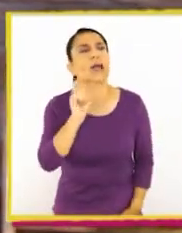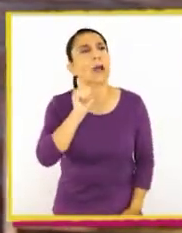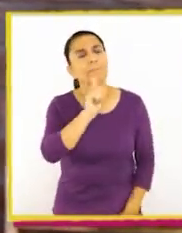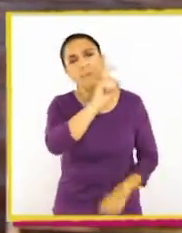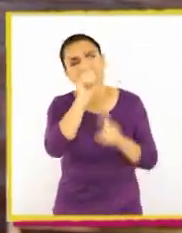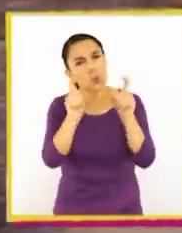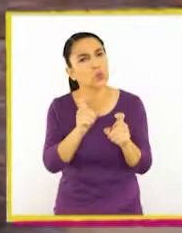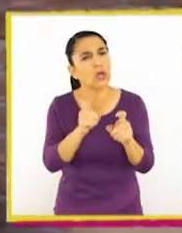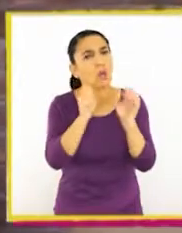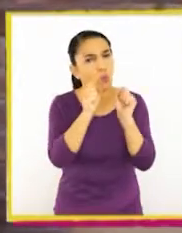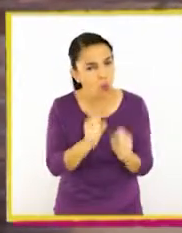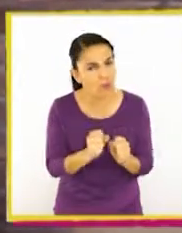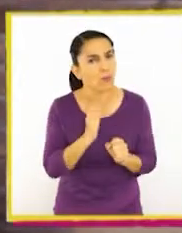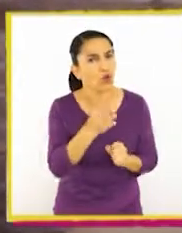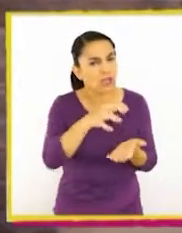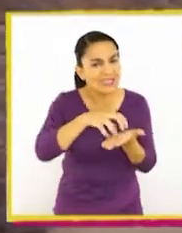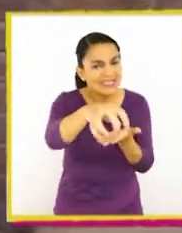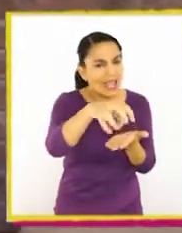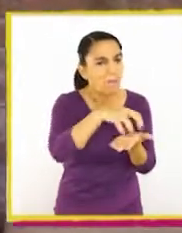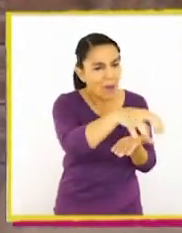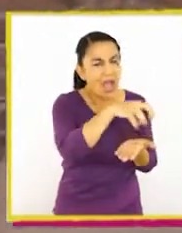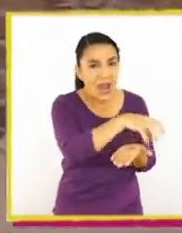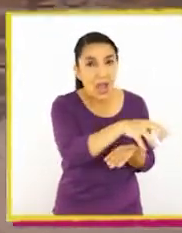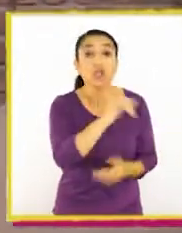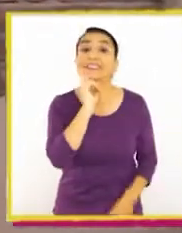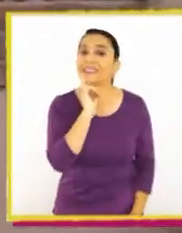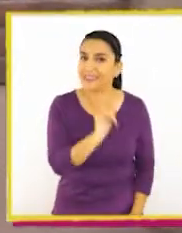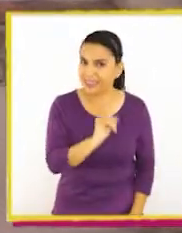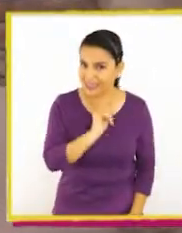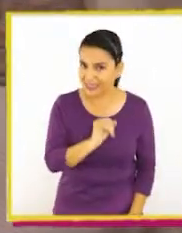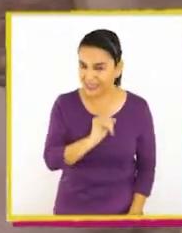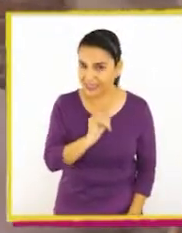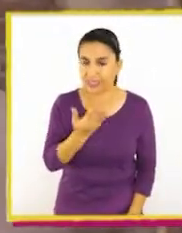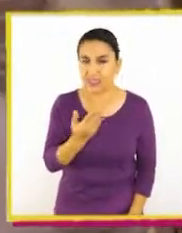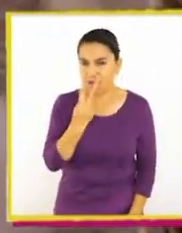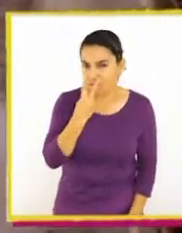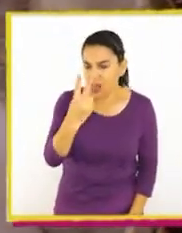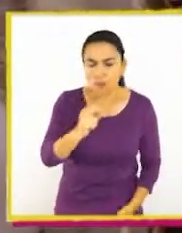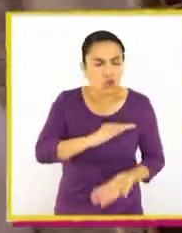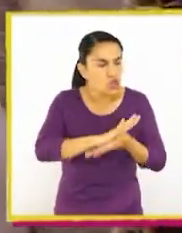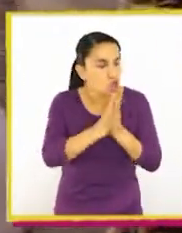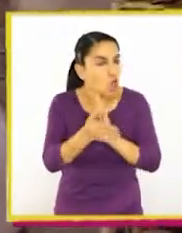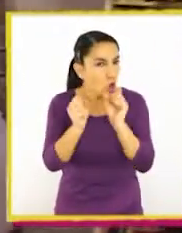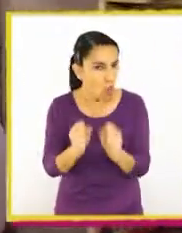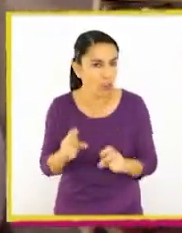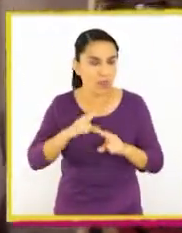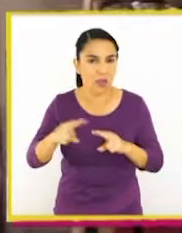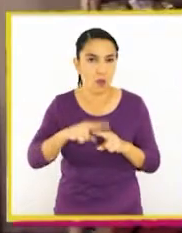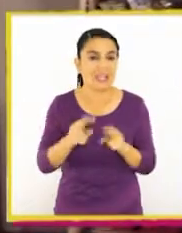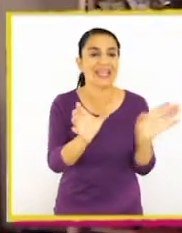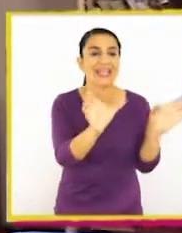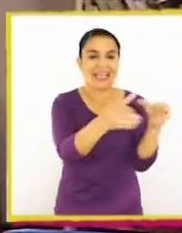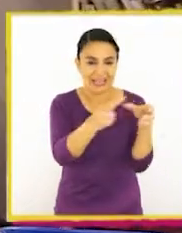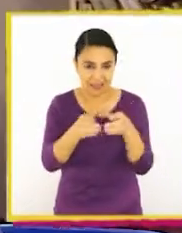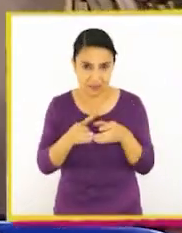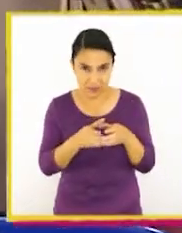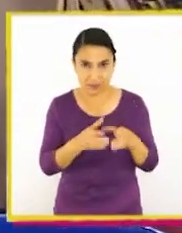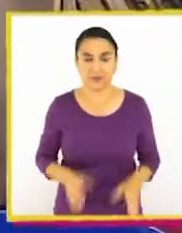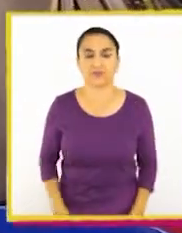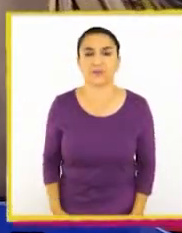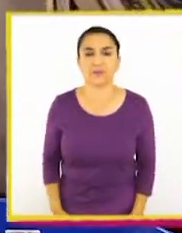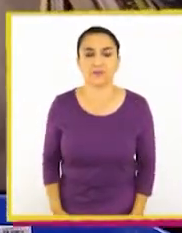seguir separándolos. ¡Claro que sí! Veremos todas las posibilidades de clasificación de